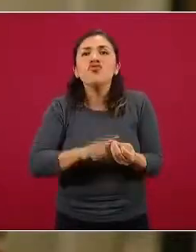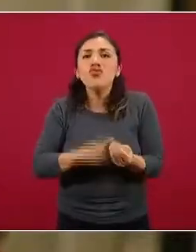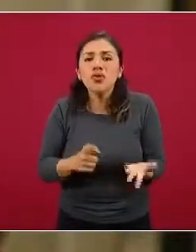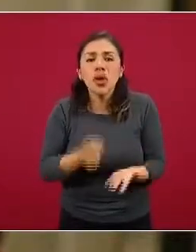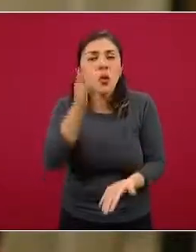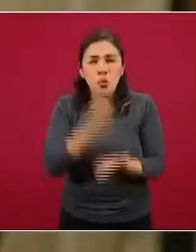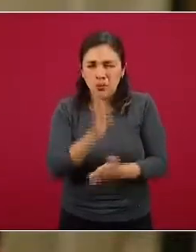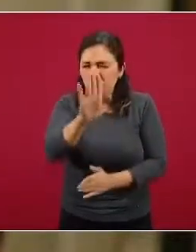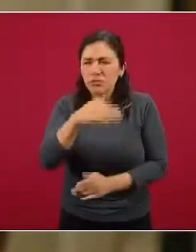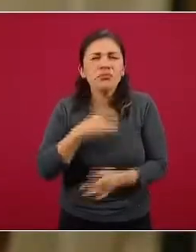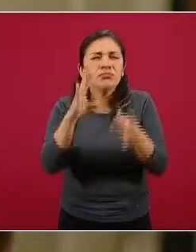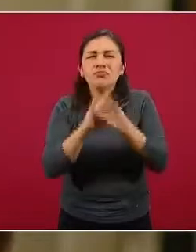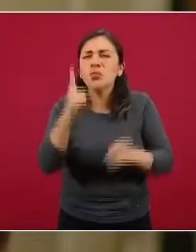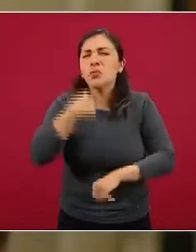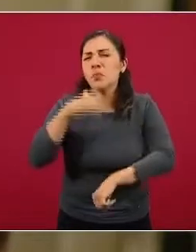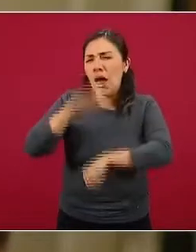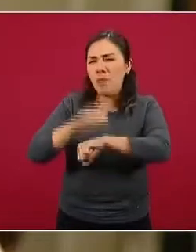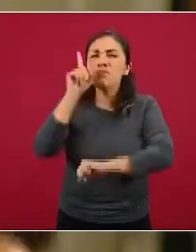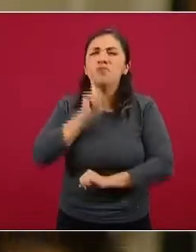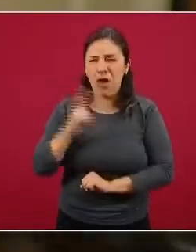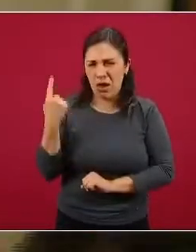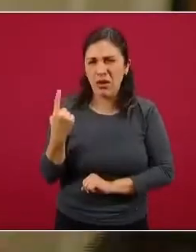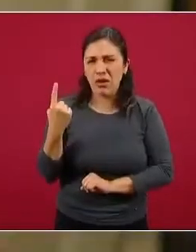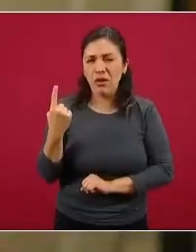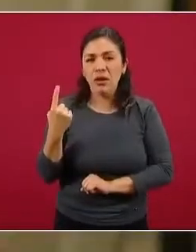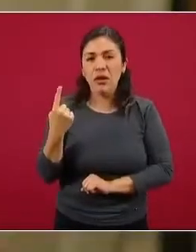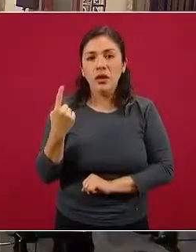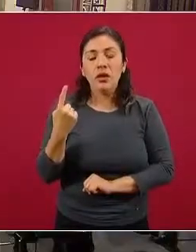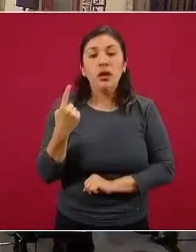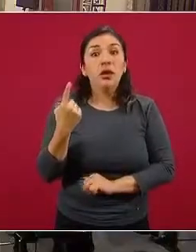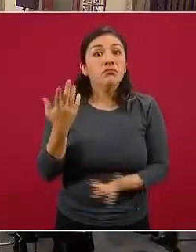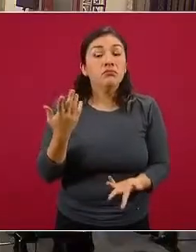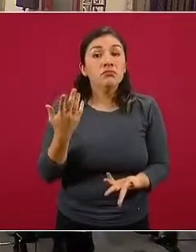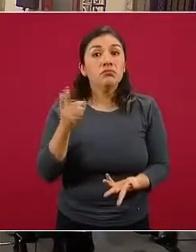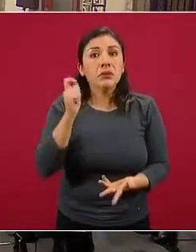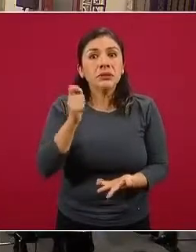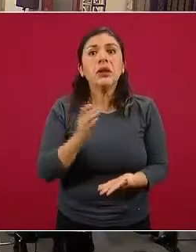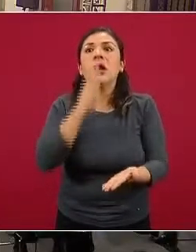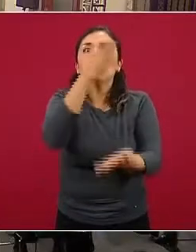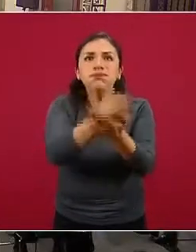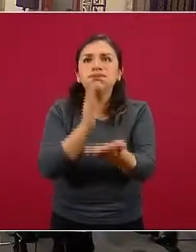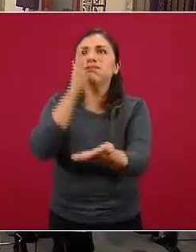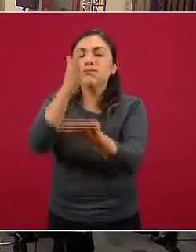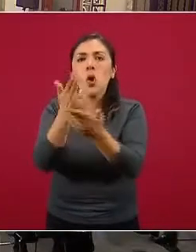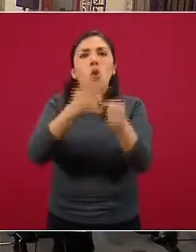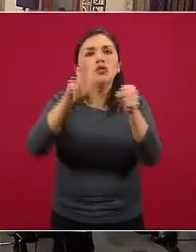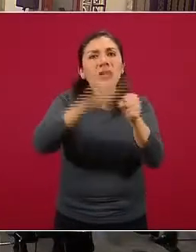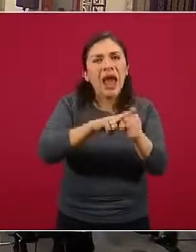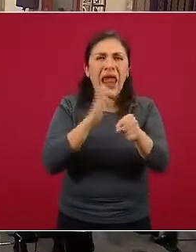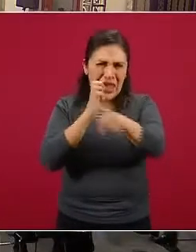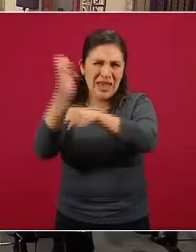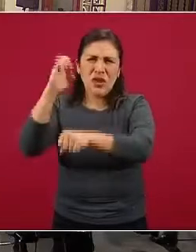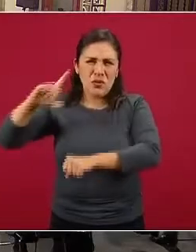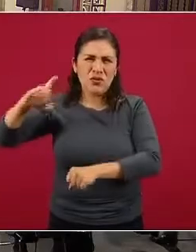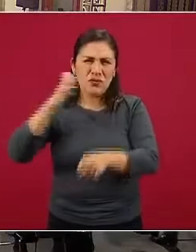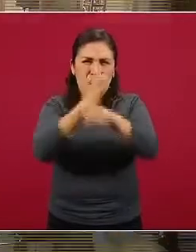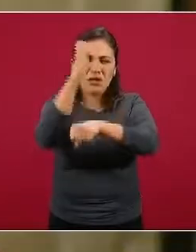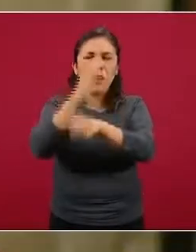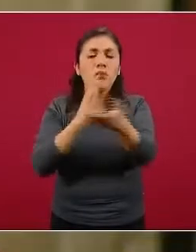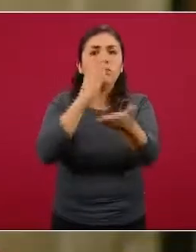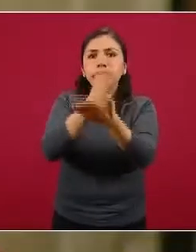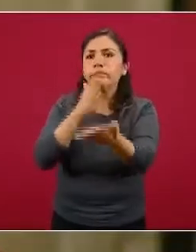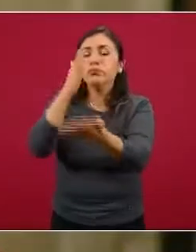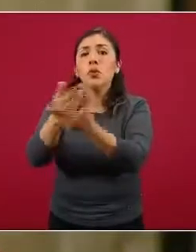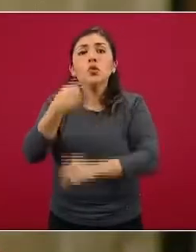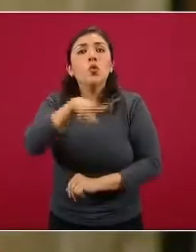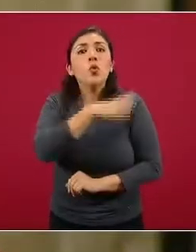Solamente le voy a contar un caso de una amiga mía que de andar en los hospitales estatales, su hijo se